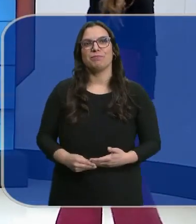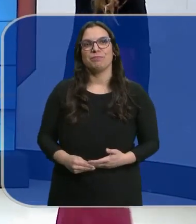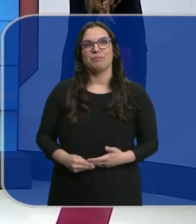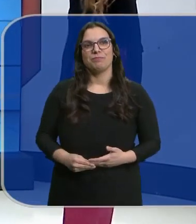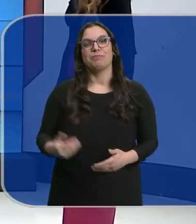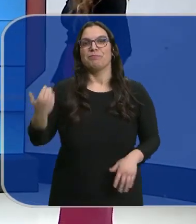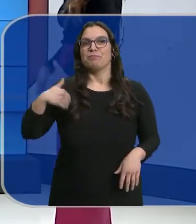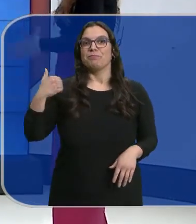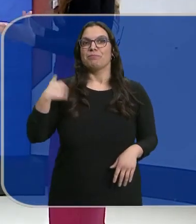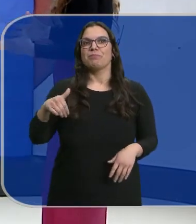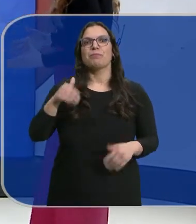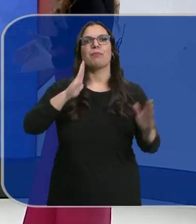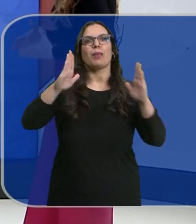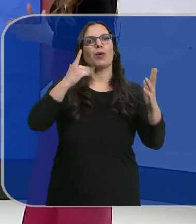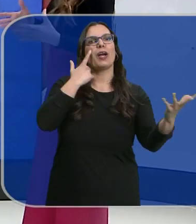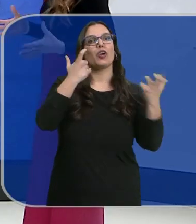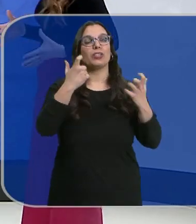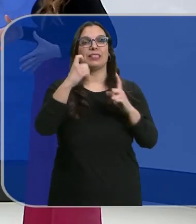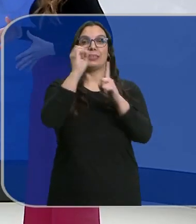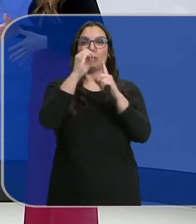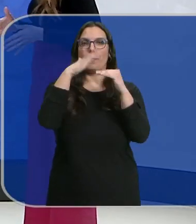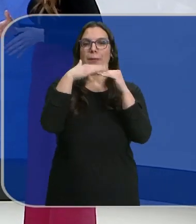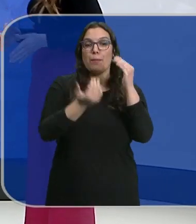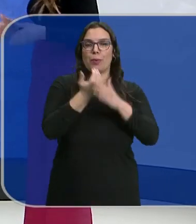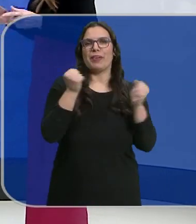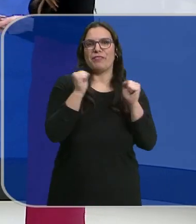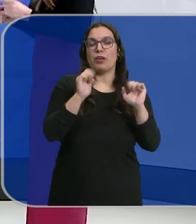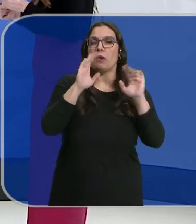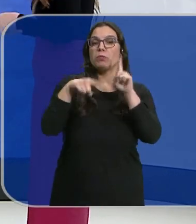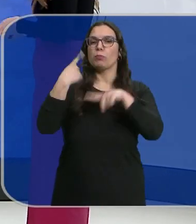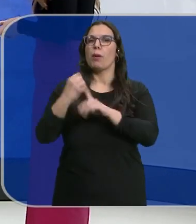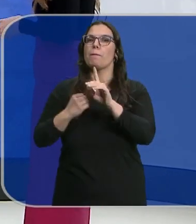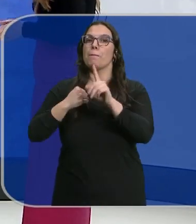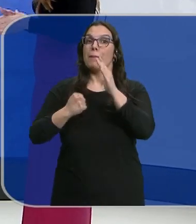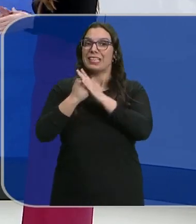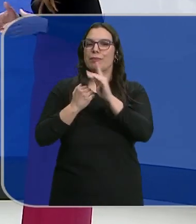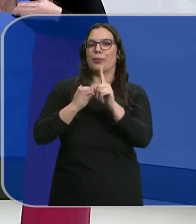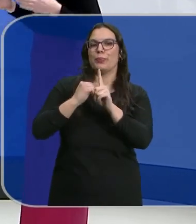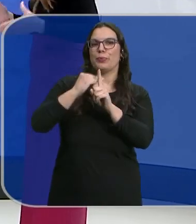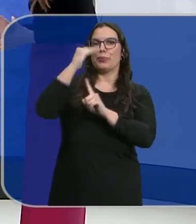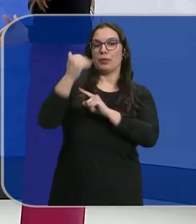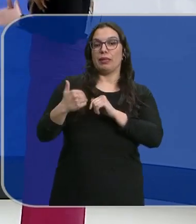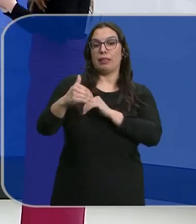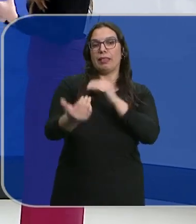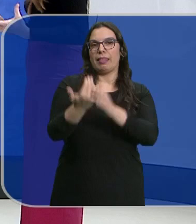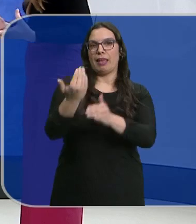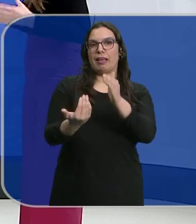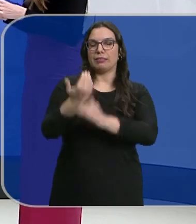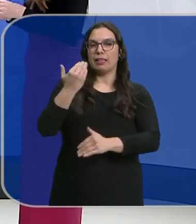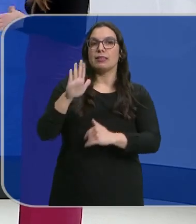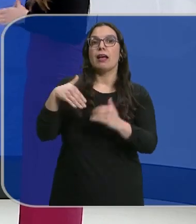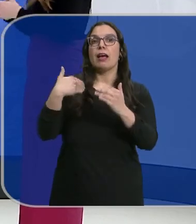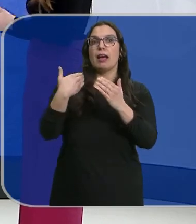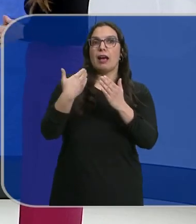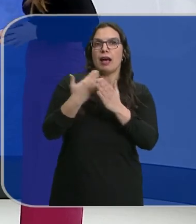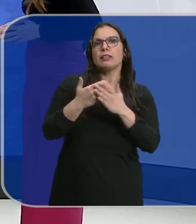ya tenemos esa época de contrastes, las temperaturas mínimas todavía frías por la mañana, sin embargo las máximas van a ir subiendo durante los próximos días y nos va a